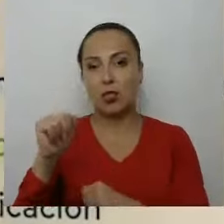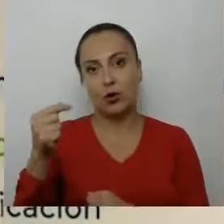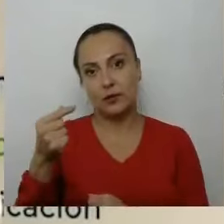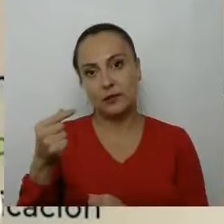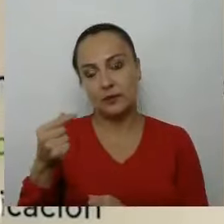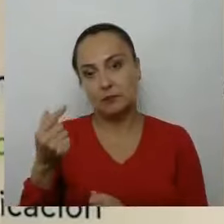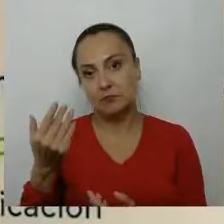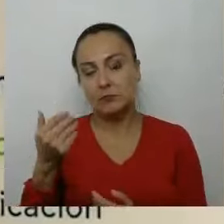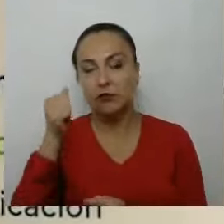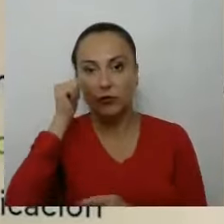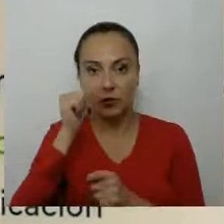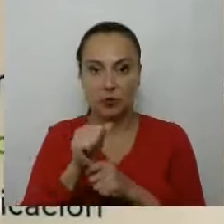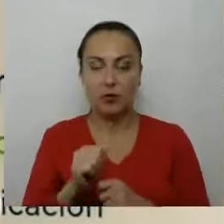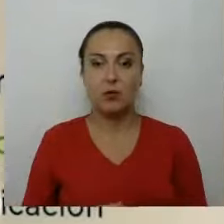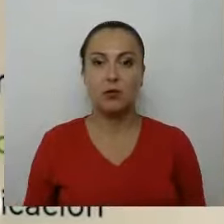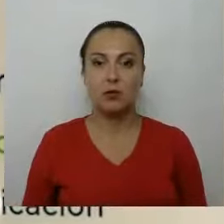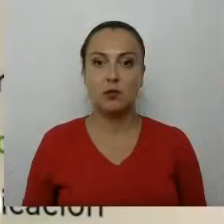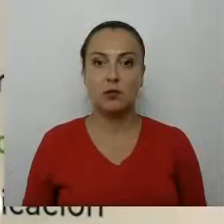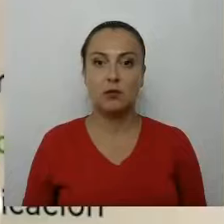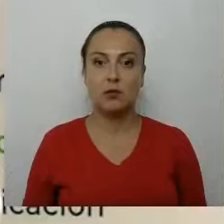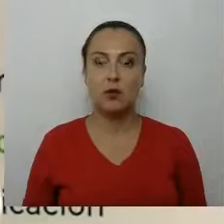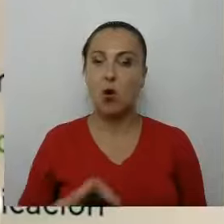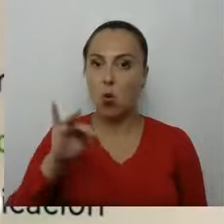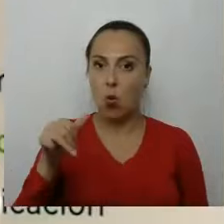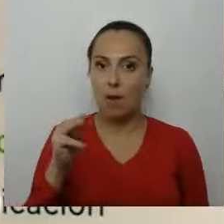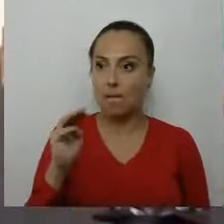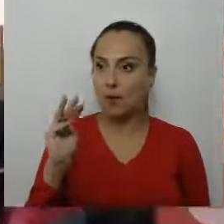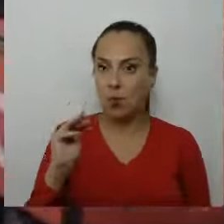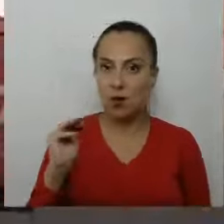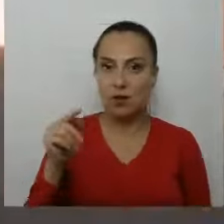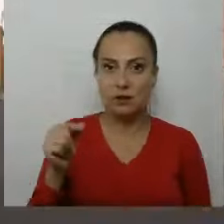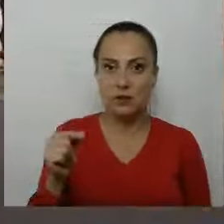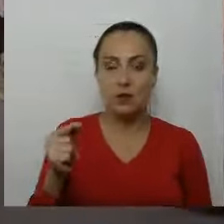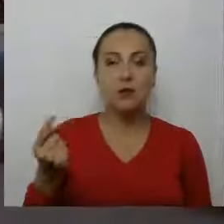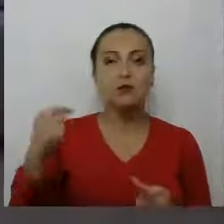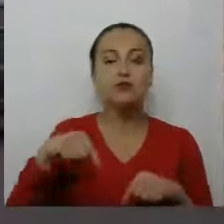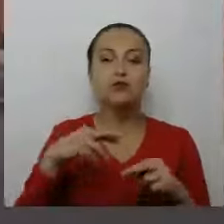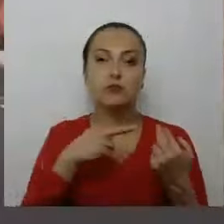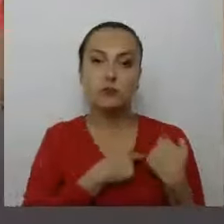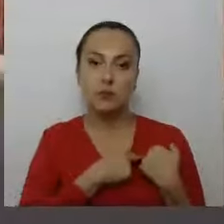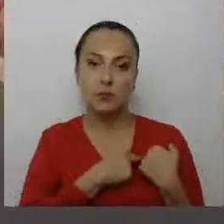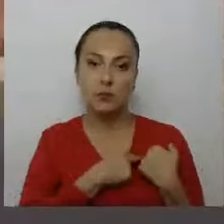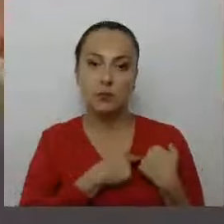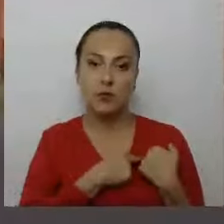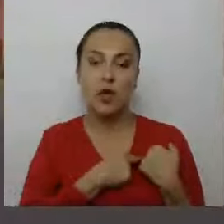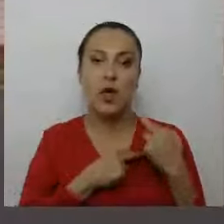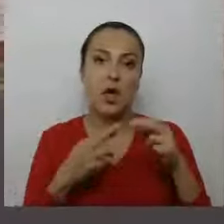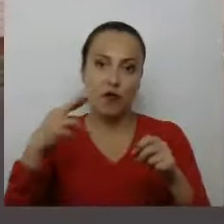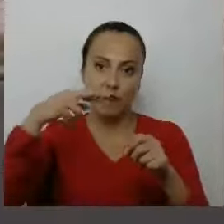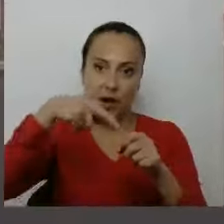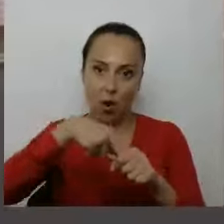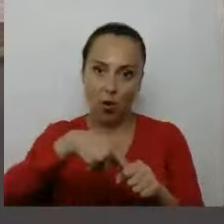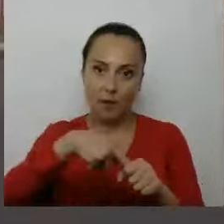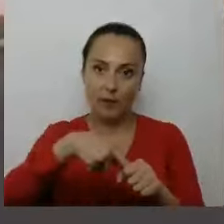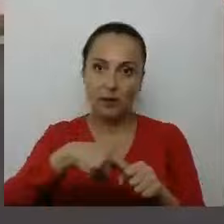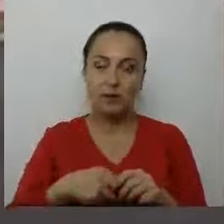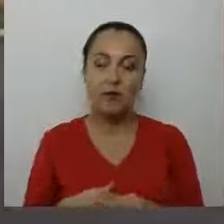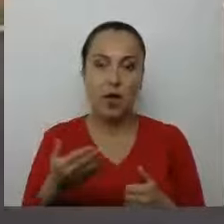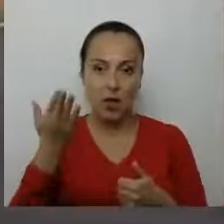Recordemos que don Juan Manuel Quesada estuvo a cargo de Recope, de la refinadora costarricense de petróleo,